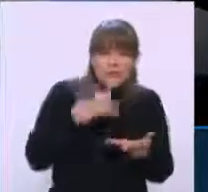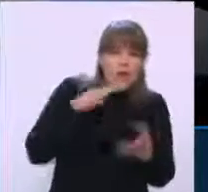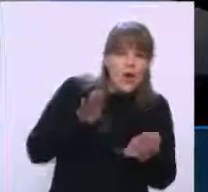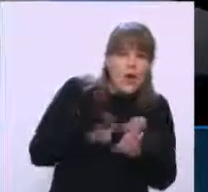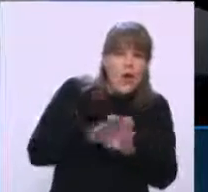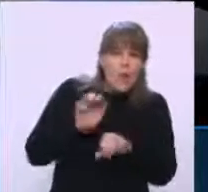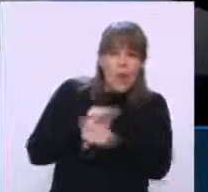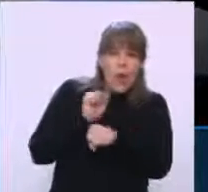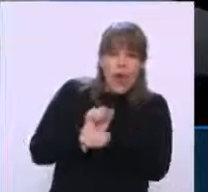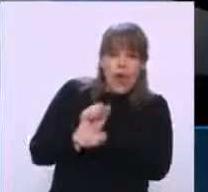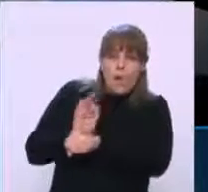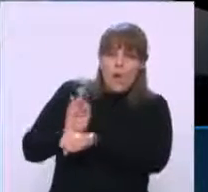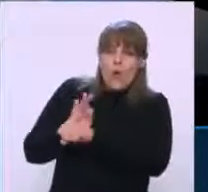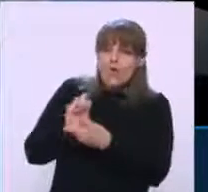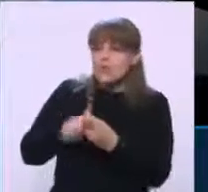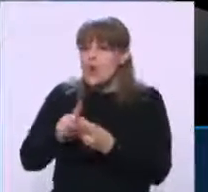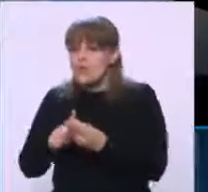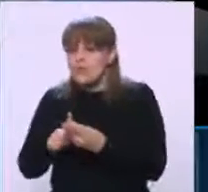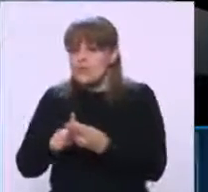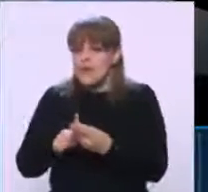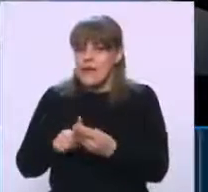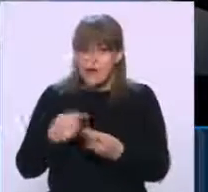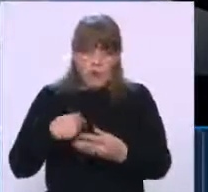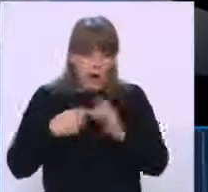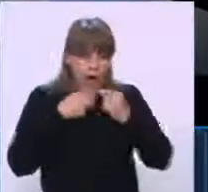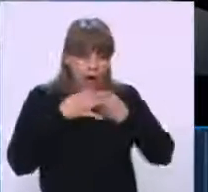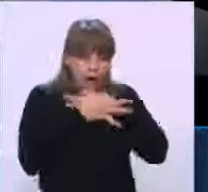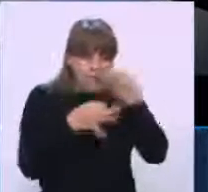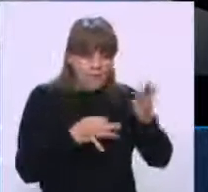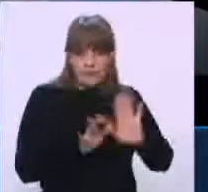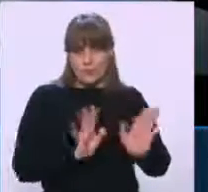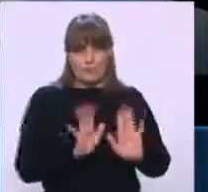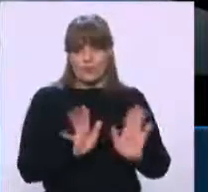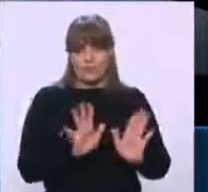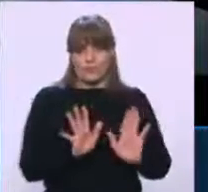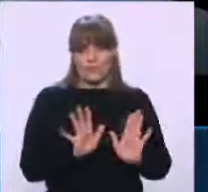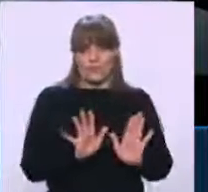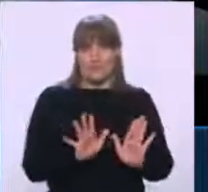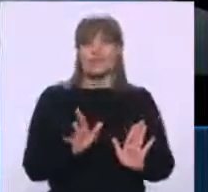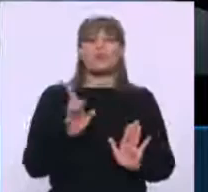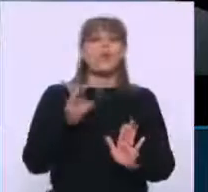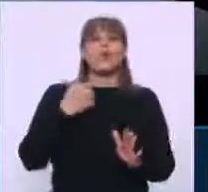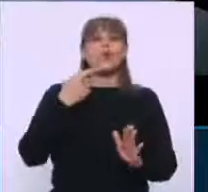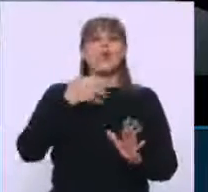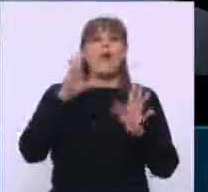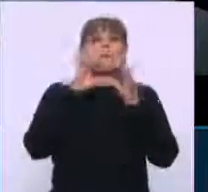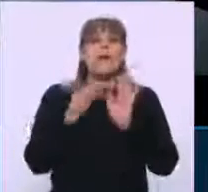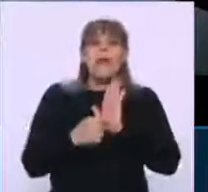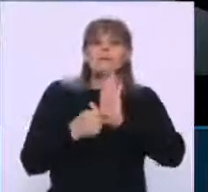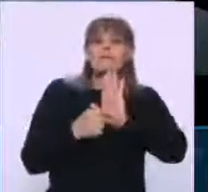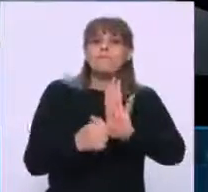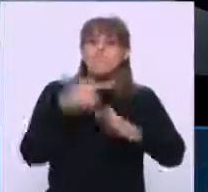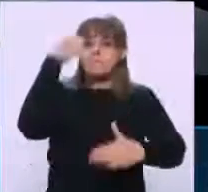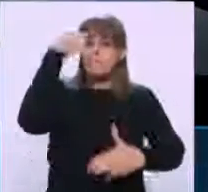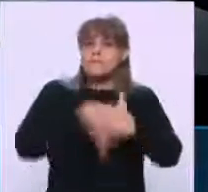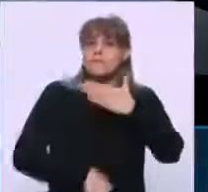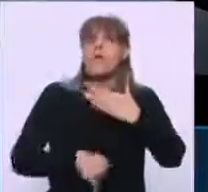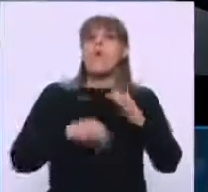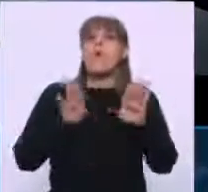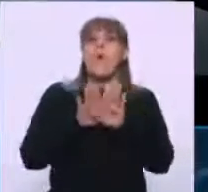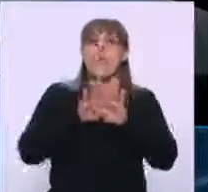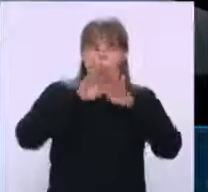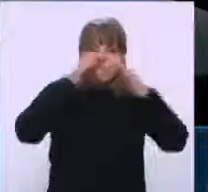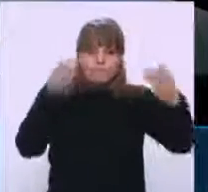los ocupantes, que son los soldados mexicanos. Entonces hay una justificación jurídica para no dar a conocer, obviamente, las zonas de